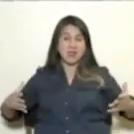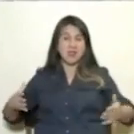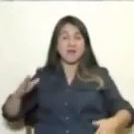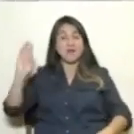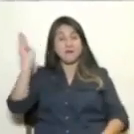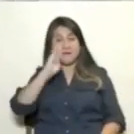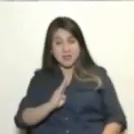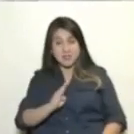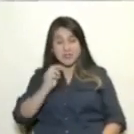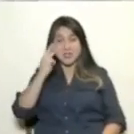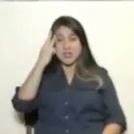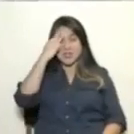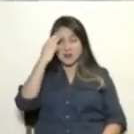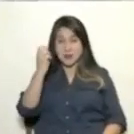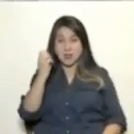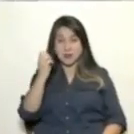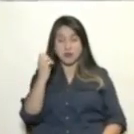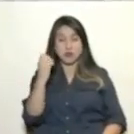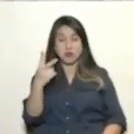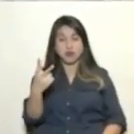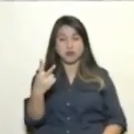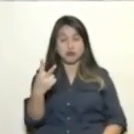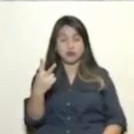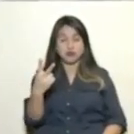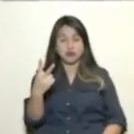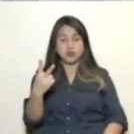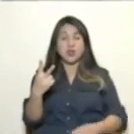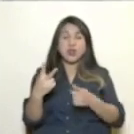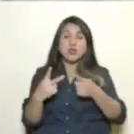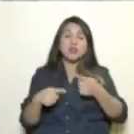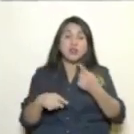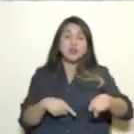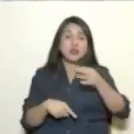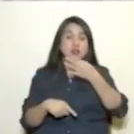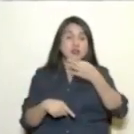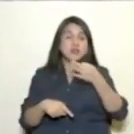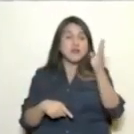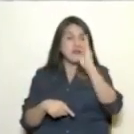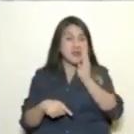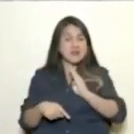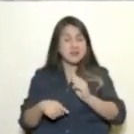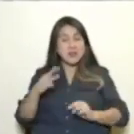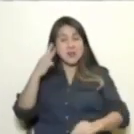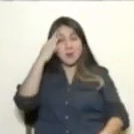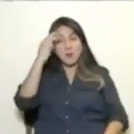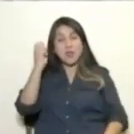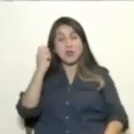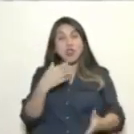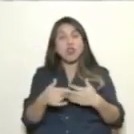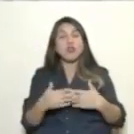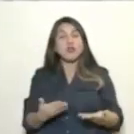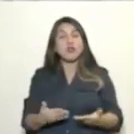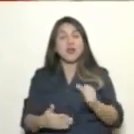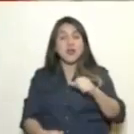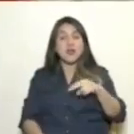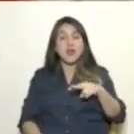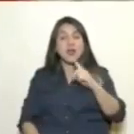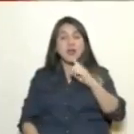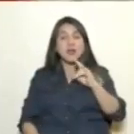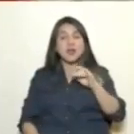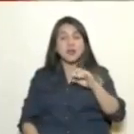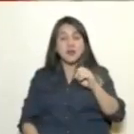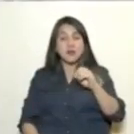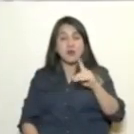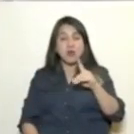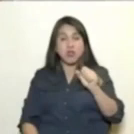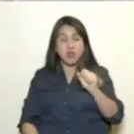es Brasil y México. Y no necesito decir que Brasil y México están uno y otro en las antípodas. En dos tipos de populismo.